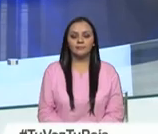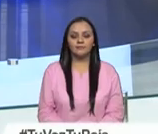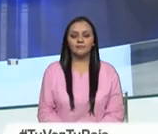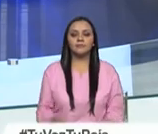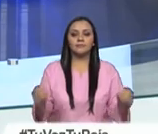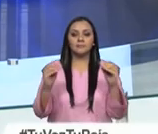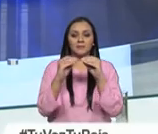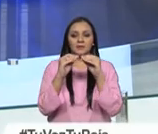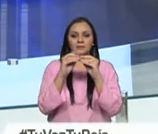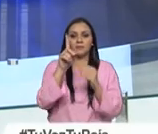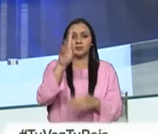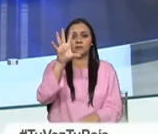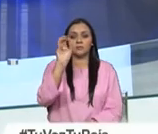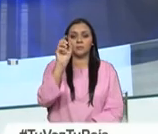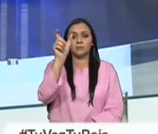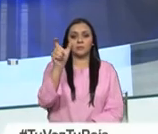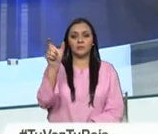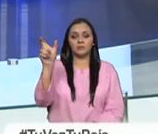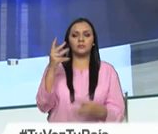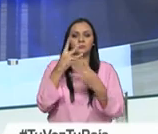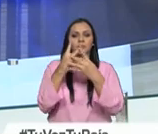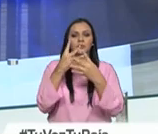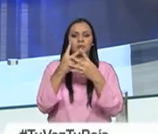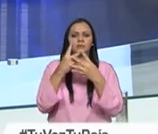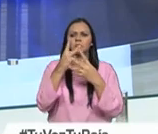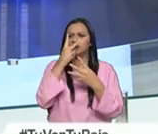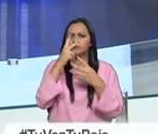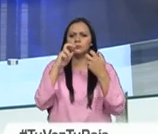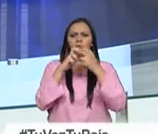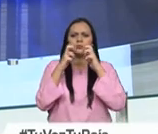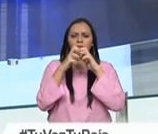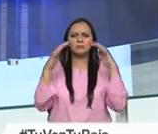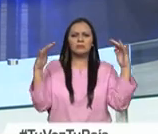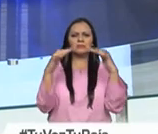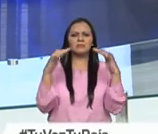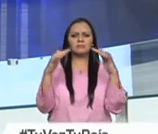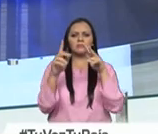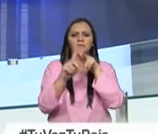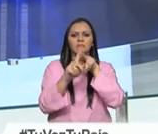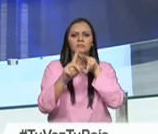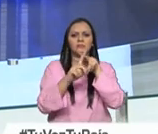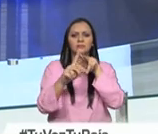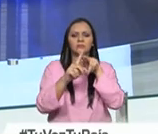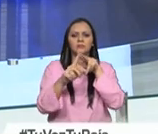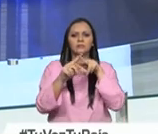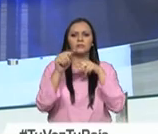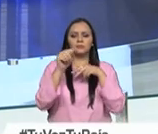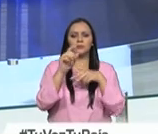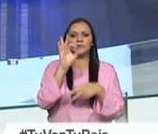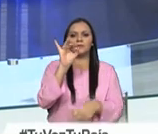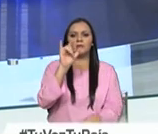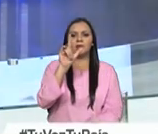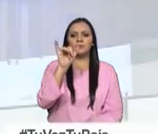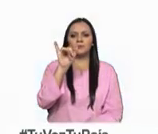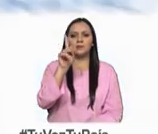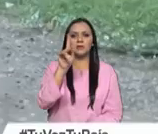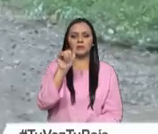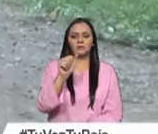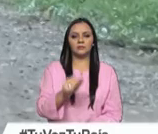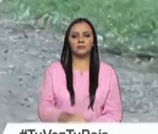Más de 150 personas privadas de la libertad protagonizaron la mayor fuga en la historia de las Filipinas.